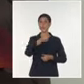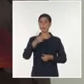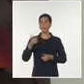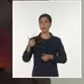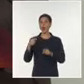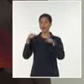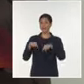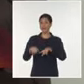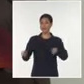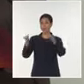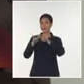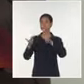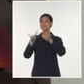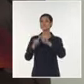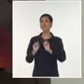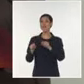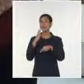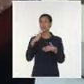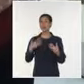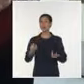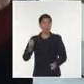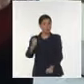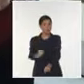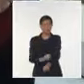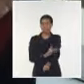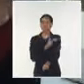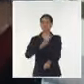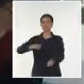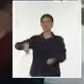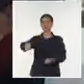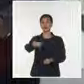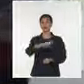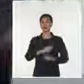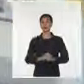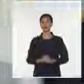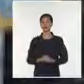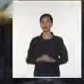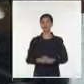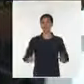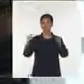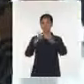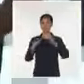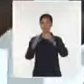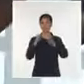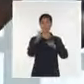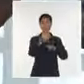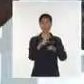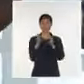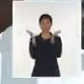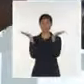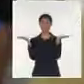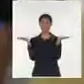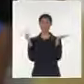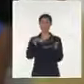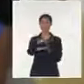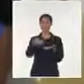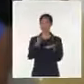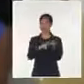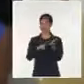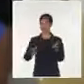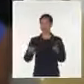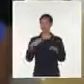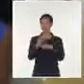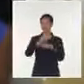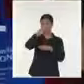de lo cual nos sentimos orgullosos. El Alma Mater Oriental, a 77 años de creada, sigue haciendo ciencia